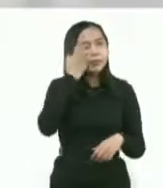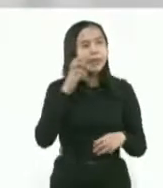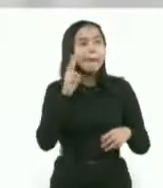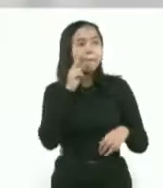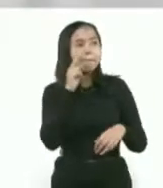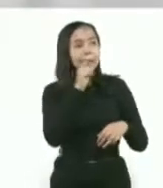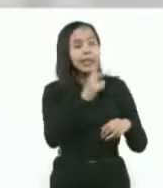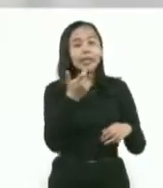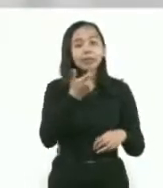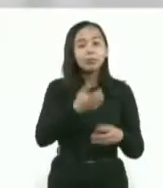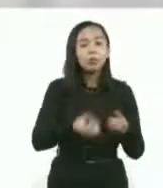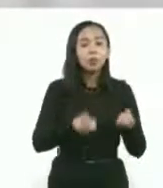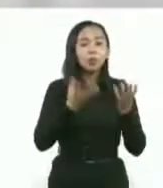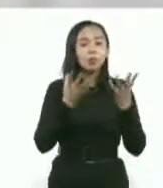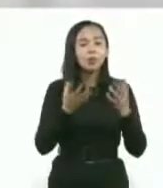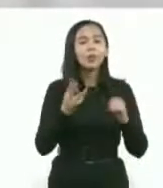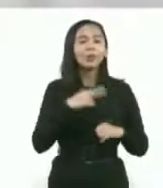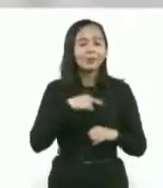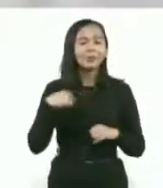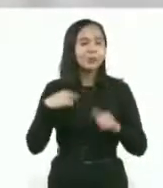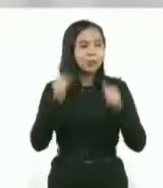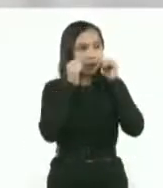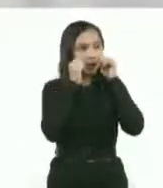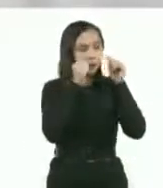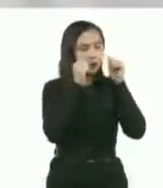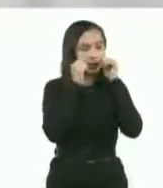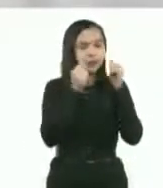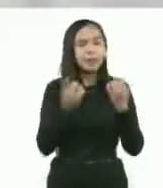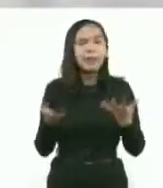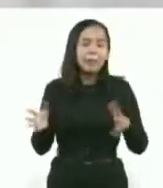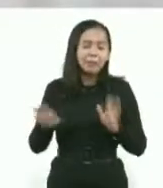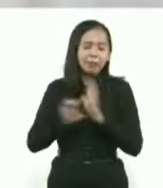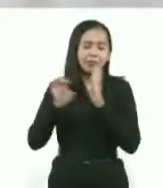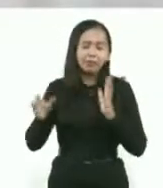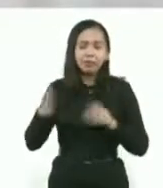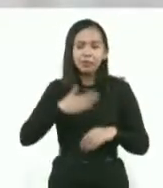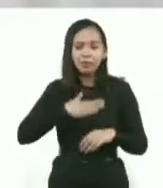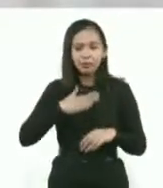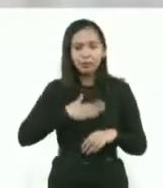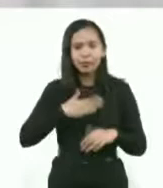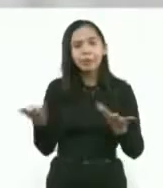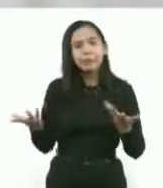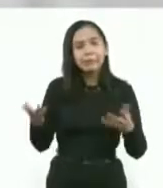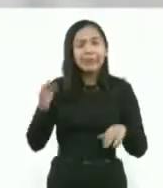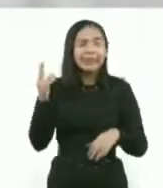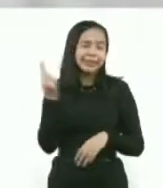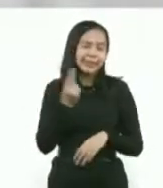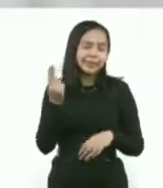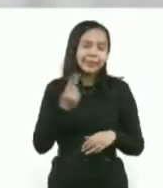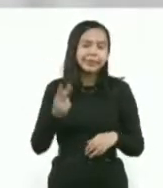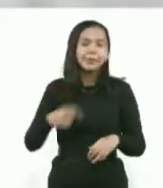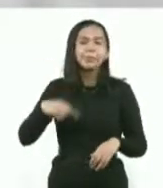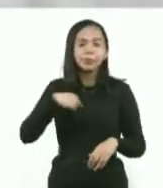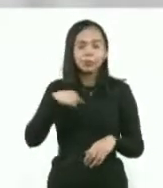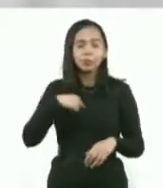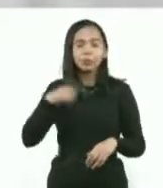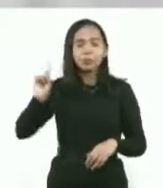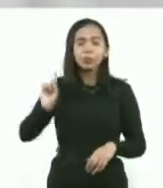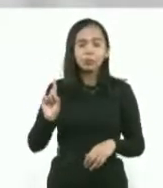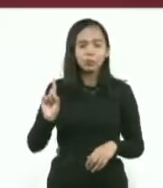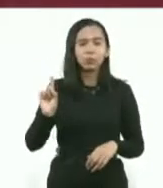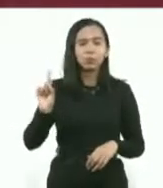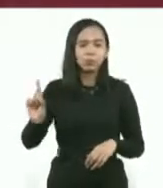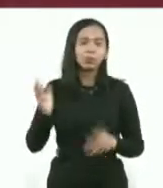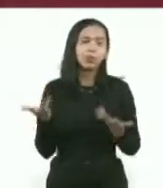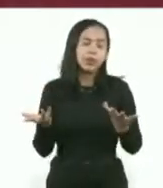tótems. A mí me lleva con mi personal un poco más de tiempo porque tengo que ir físicamente a hacerlo. Entonces, con la ayuda del